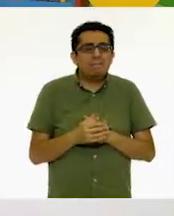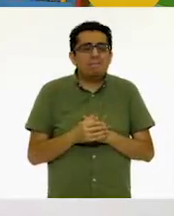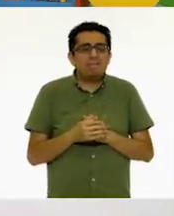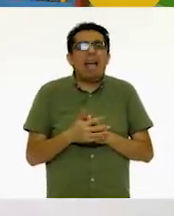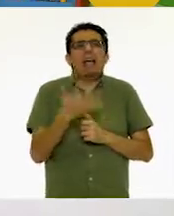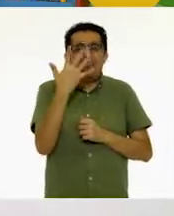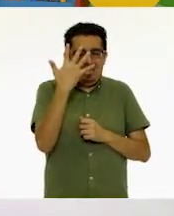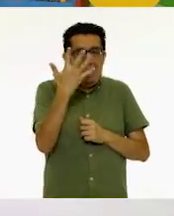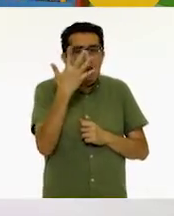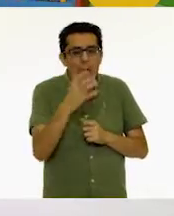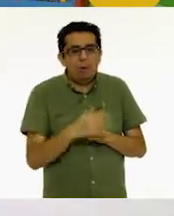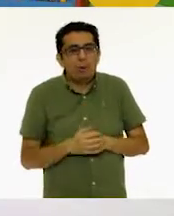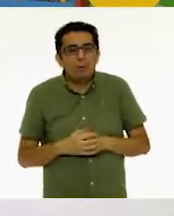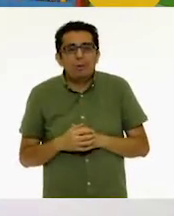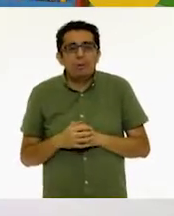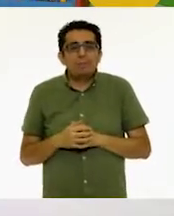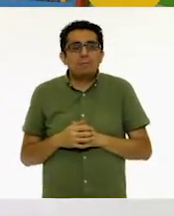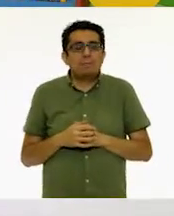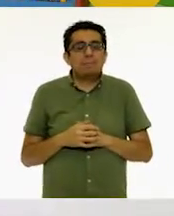Cinco. Bien.